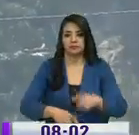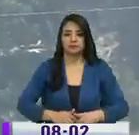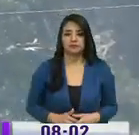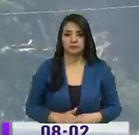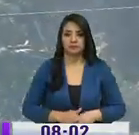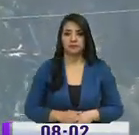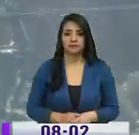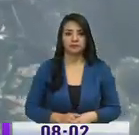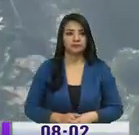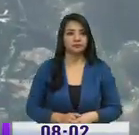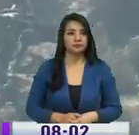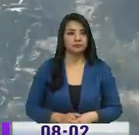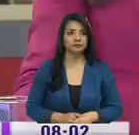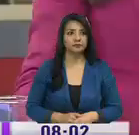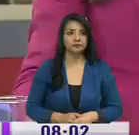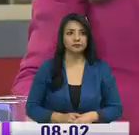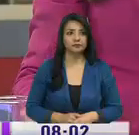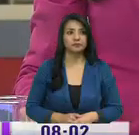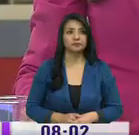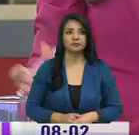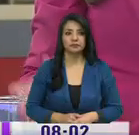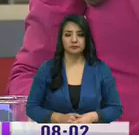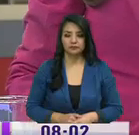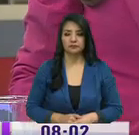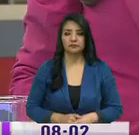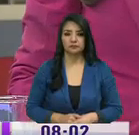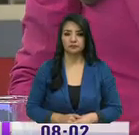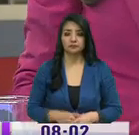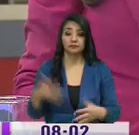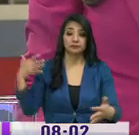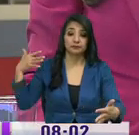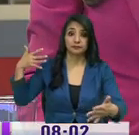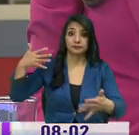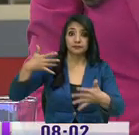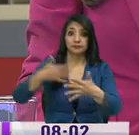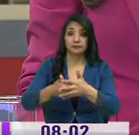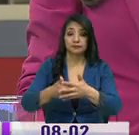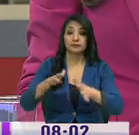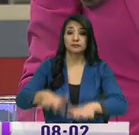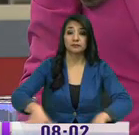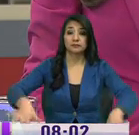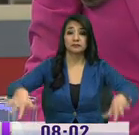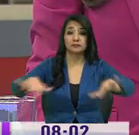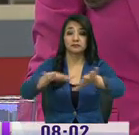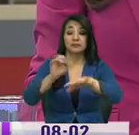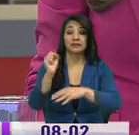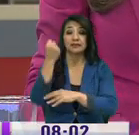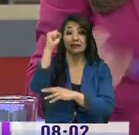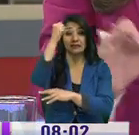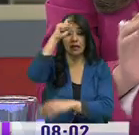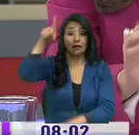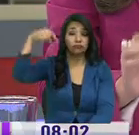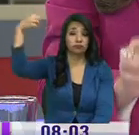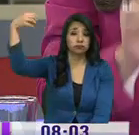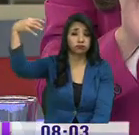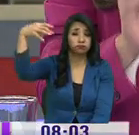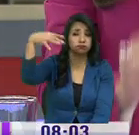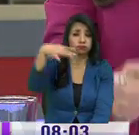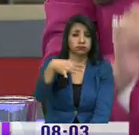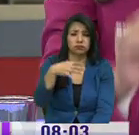Informó Javier Rosero. Y durante estos días, la región interandina soportará índices de radiación